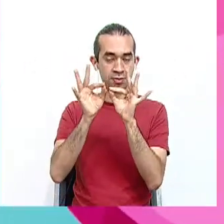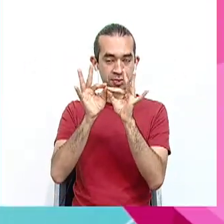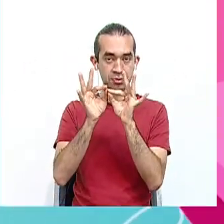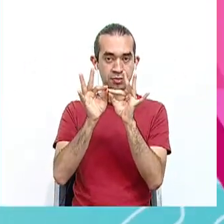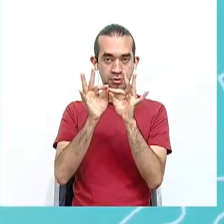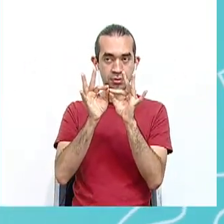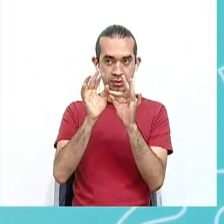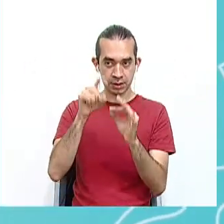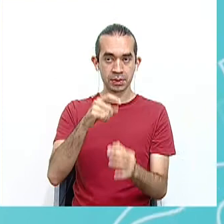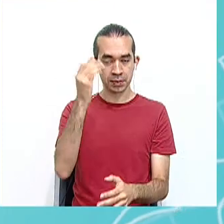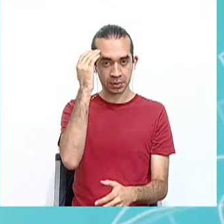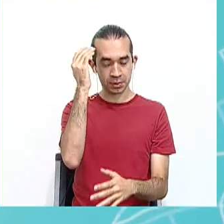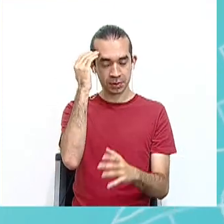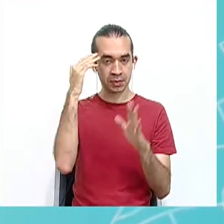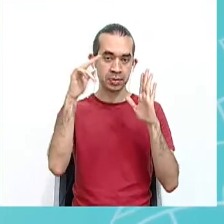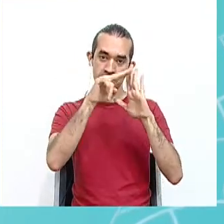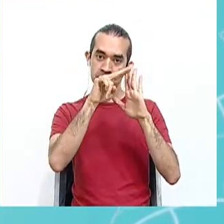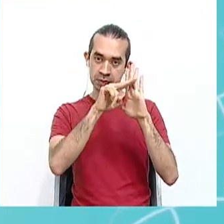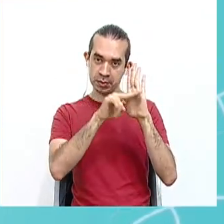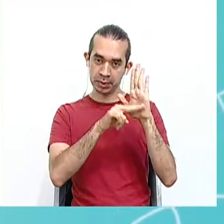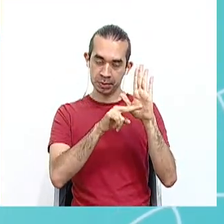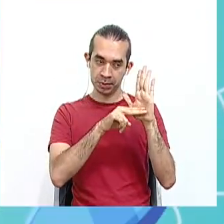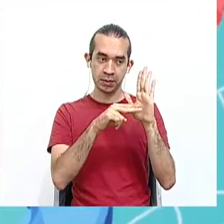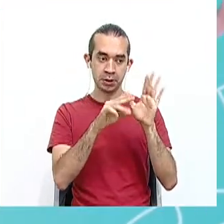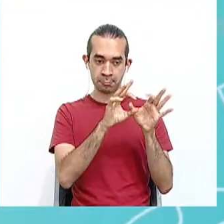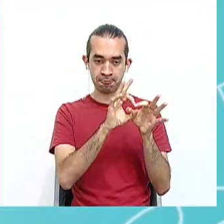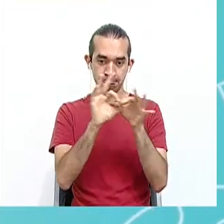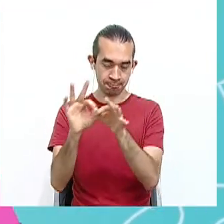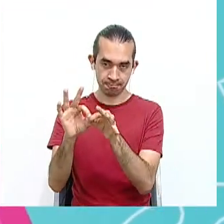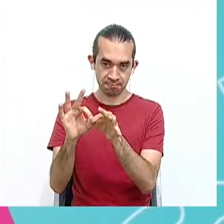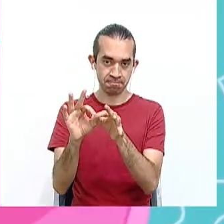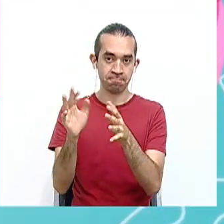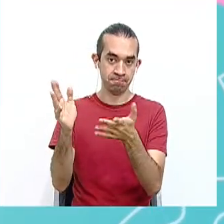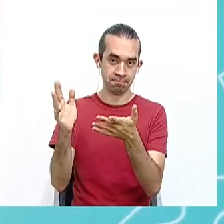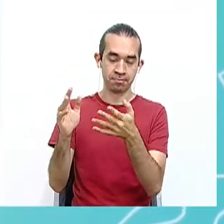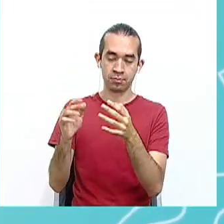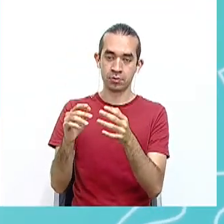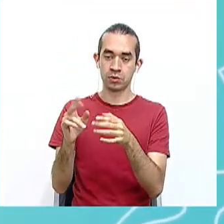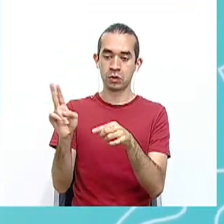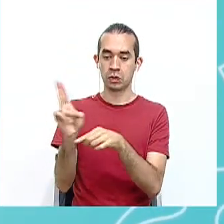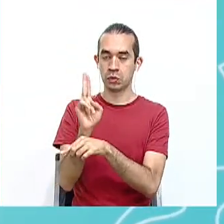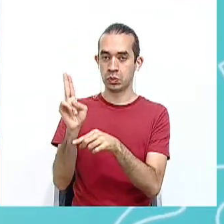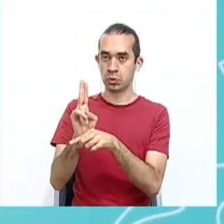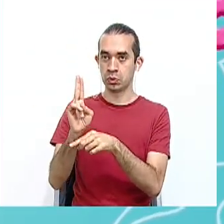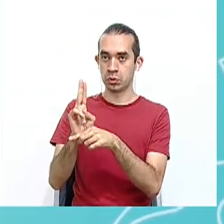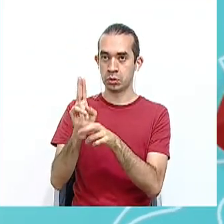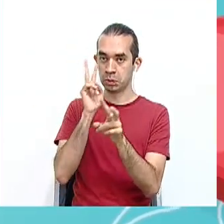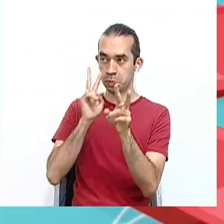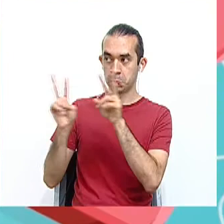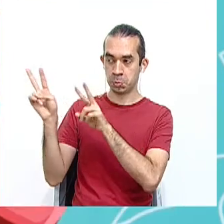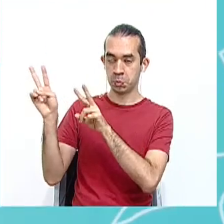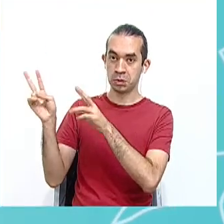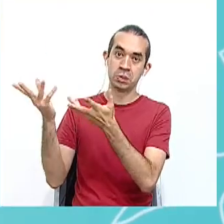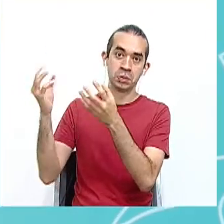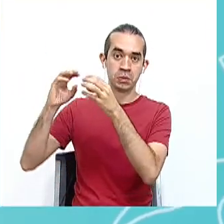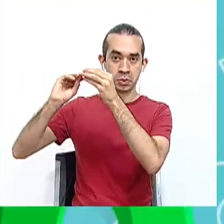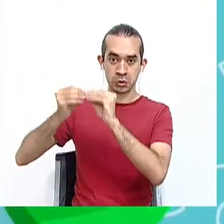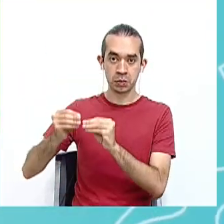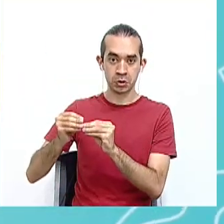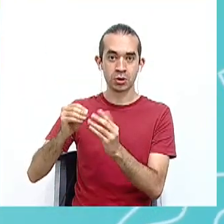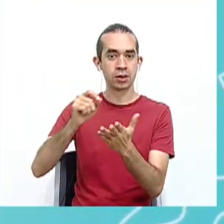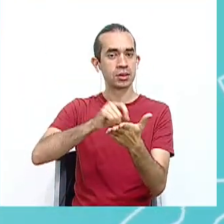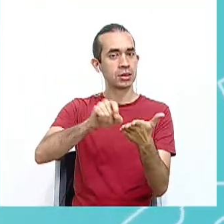saber cuál es la normativa que debemos aplicar cuando empleamos estos elementos, los números, en los